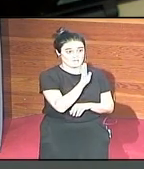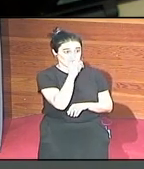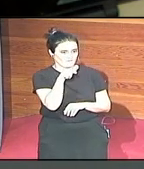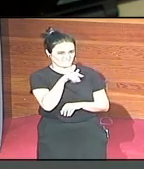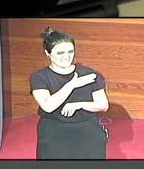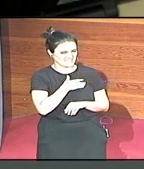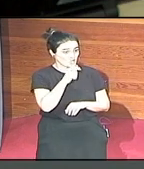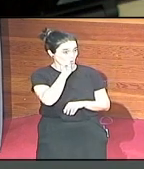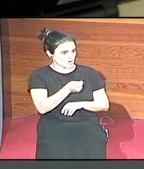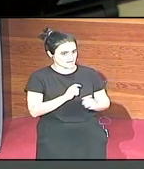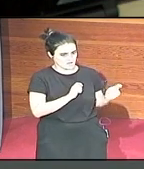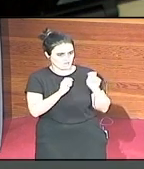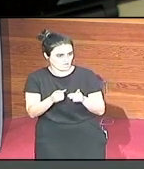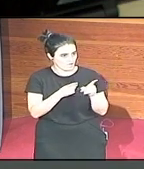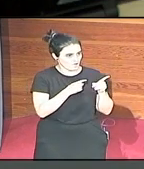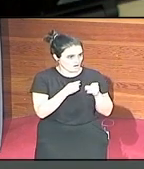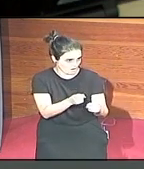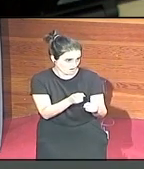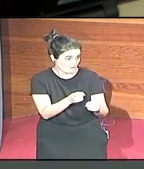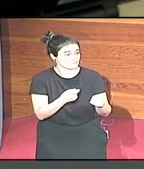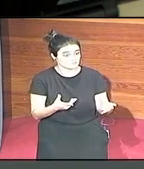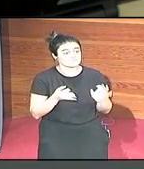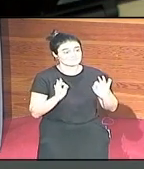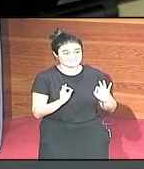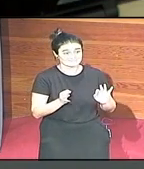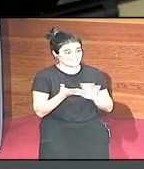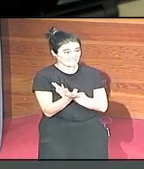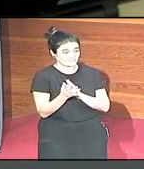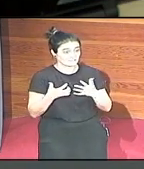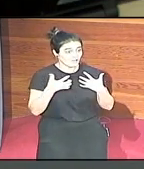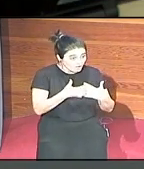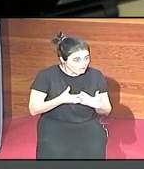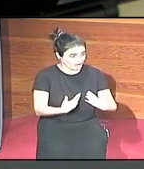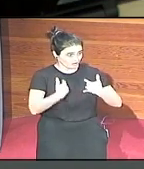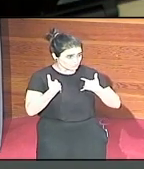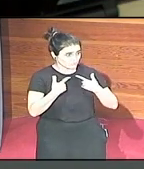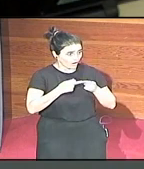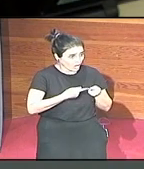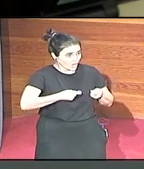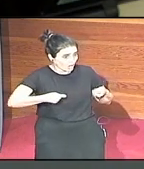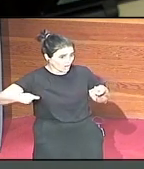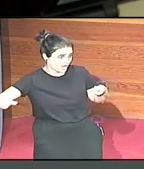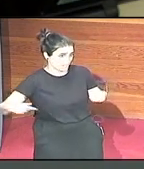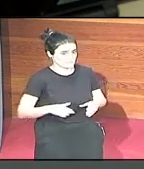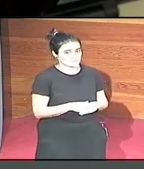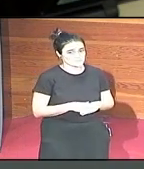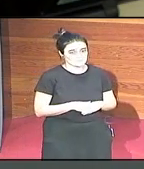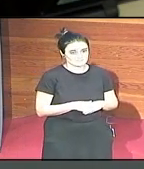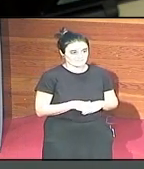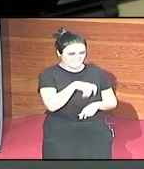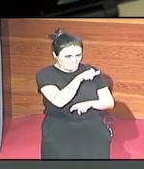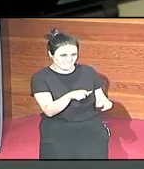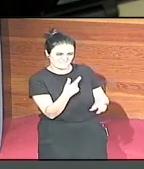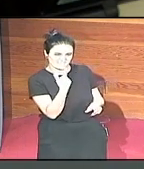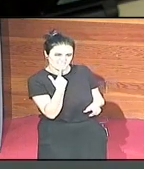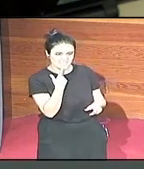a Ucrania y prolongar así guerra y sufrimiento. Los que dicen que no es hora de negociar